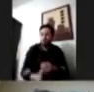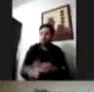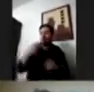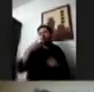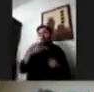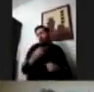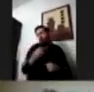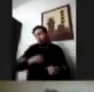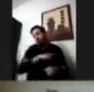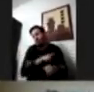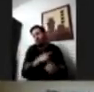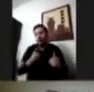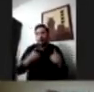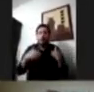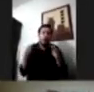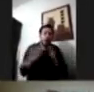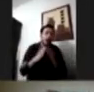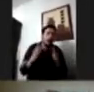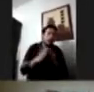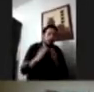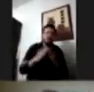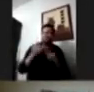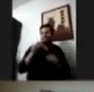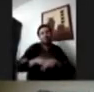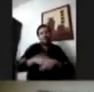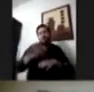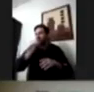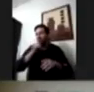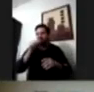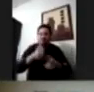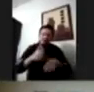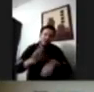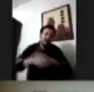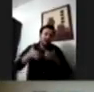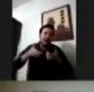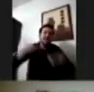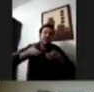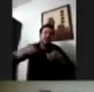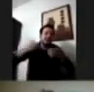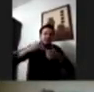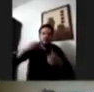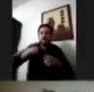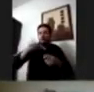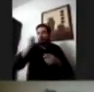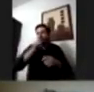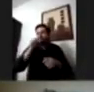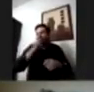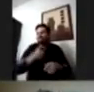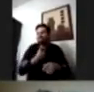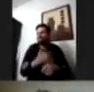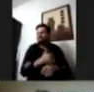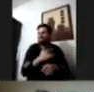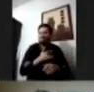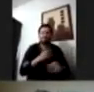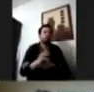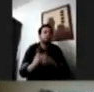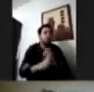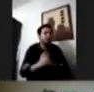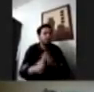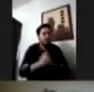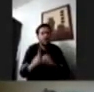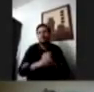nuestra casa. Todo lo bueno o malo que pasa nos afecta y nos preocupa.